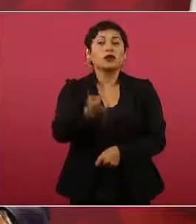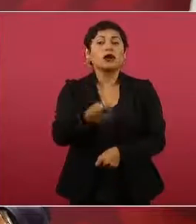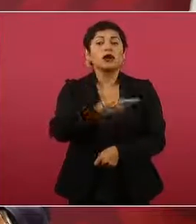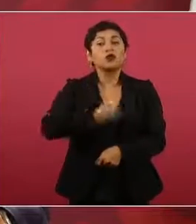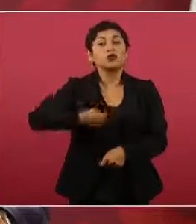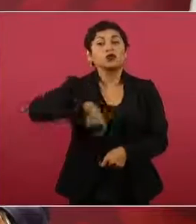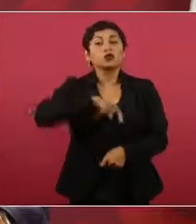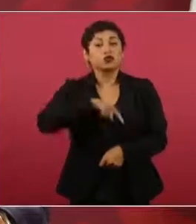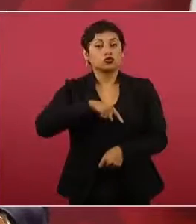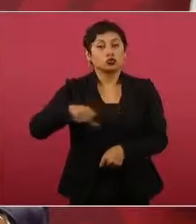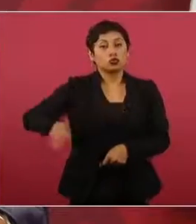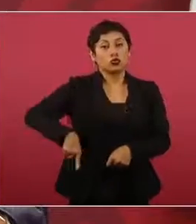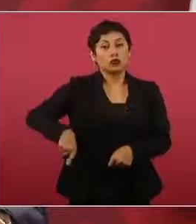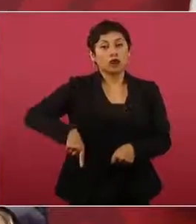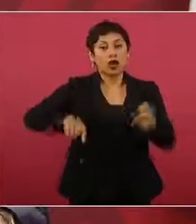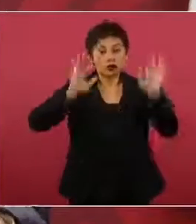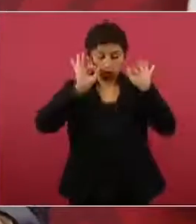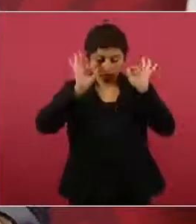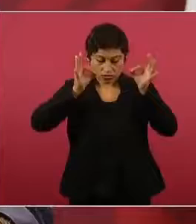pensando de que el gobierno